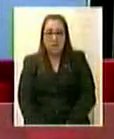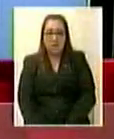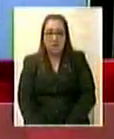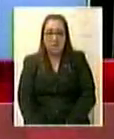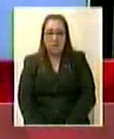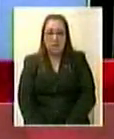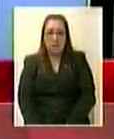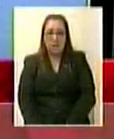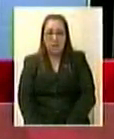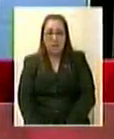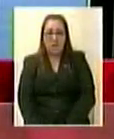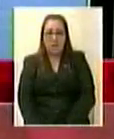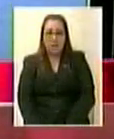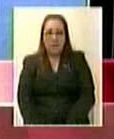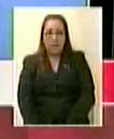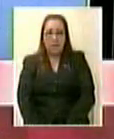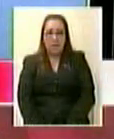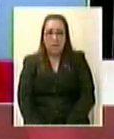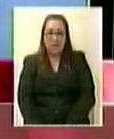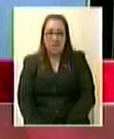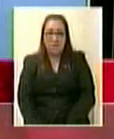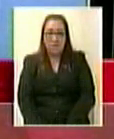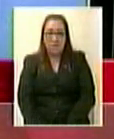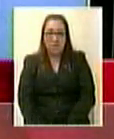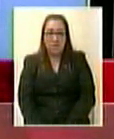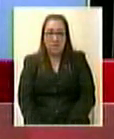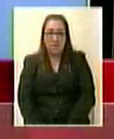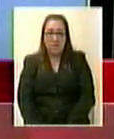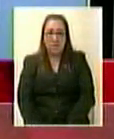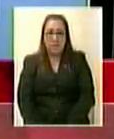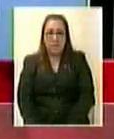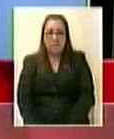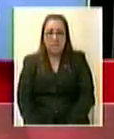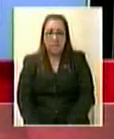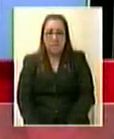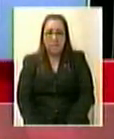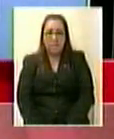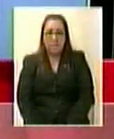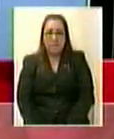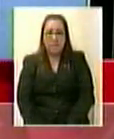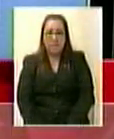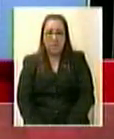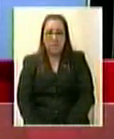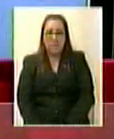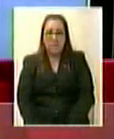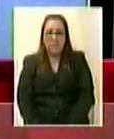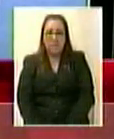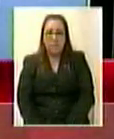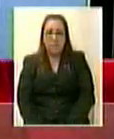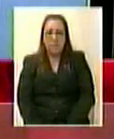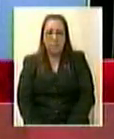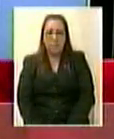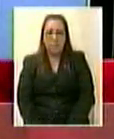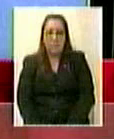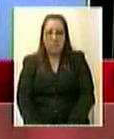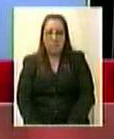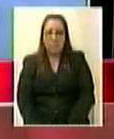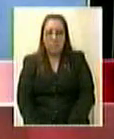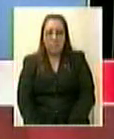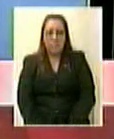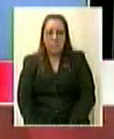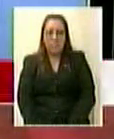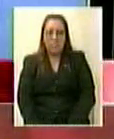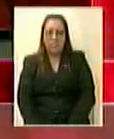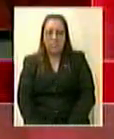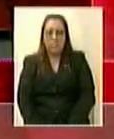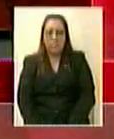cebada, limonada peruana y chicha morada. Nuevos sucos sabores de mi tierra, en 3 litros de puro sabor a Perú. De